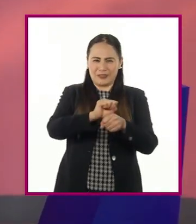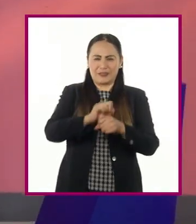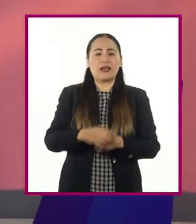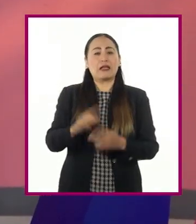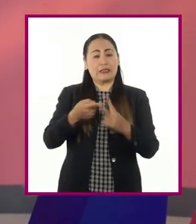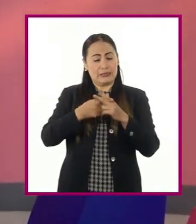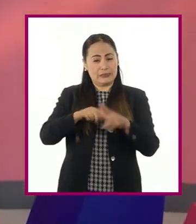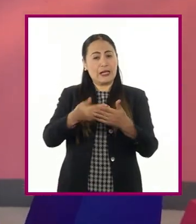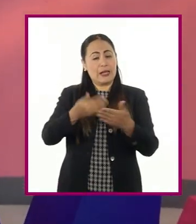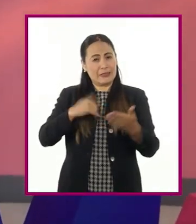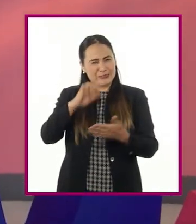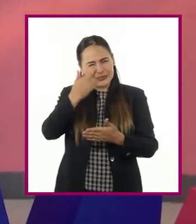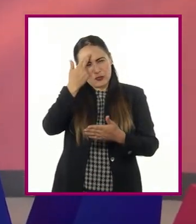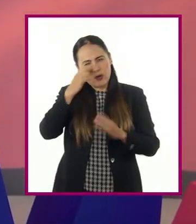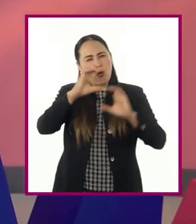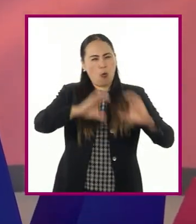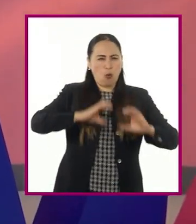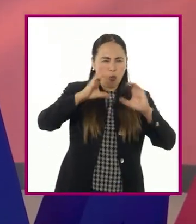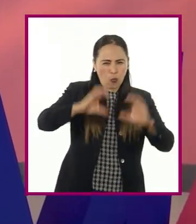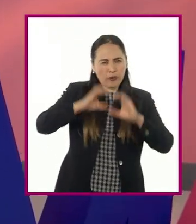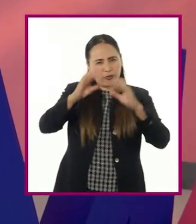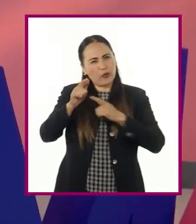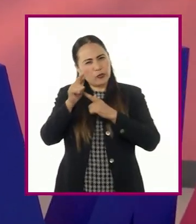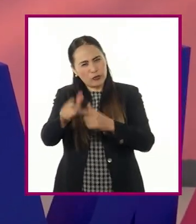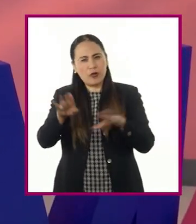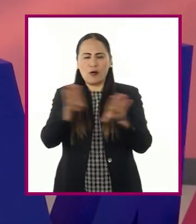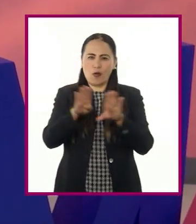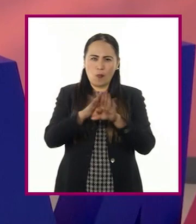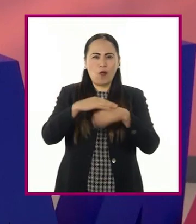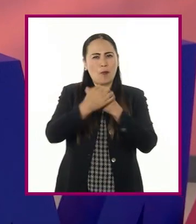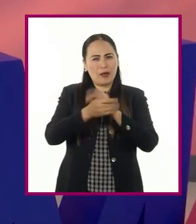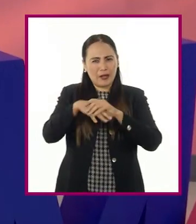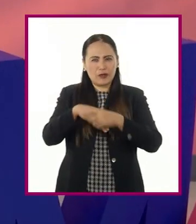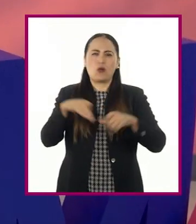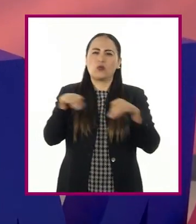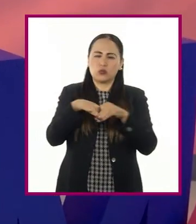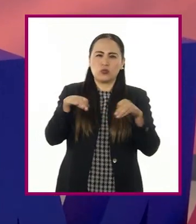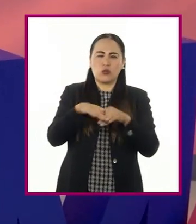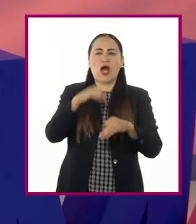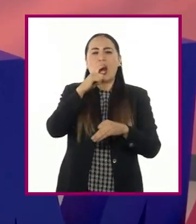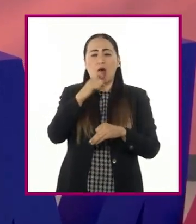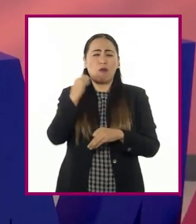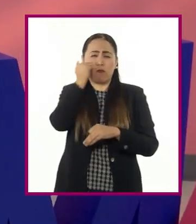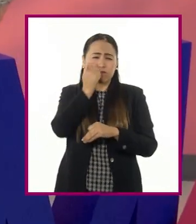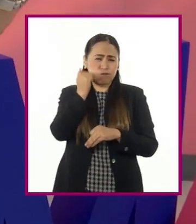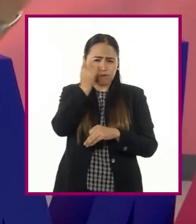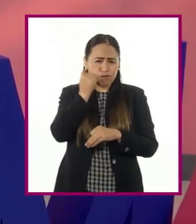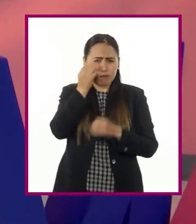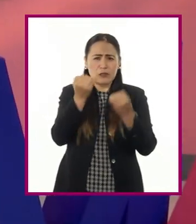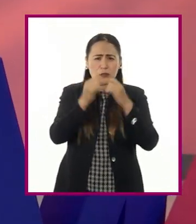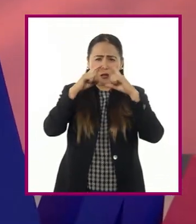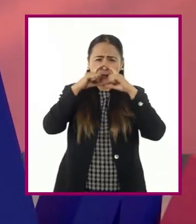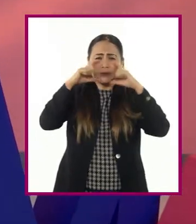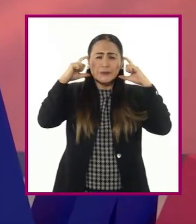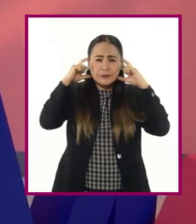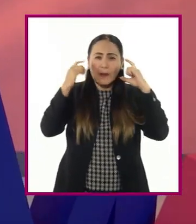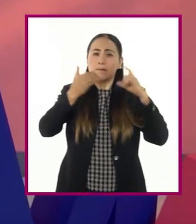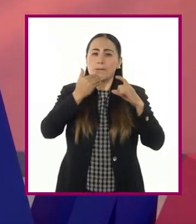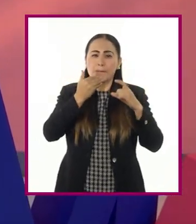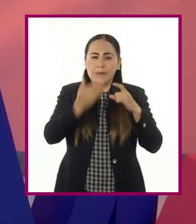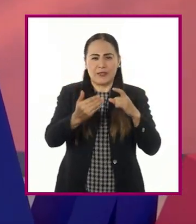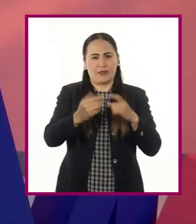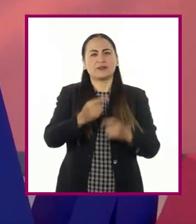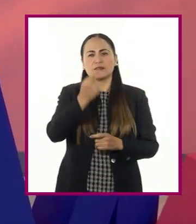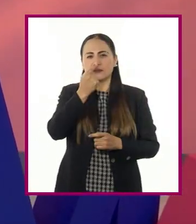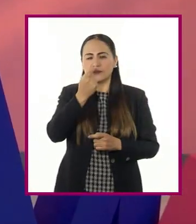les recuerdo que debemos seguir cuidándonos, lavando frecuentemente nuestras manos con agua y abundante jabón, usando el cubrebocas adecuadamente, de